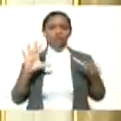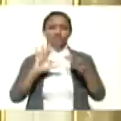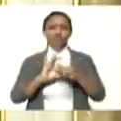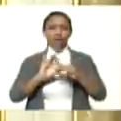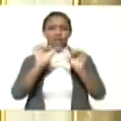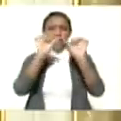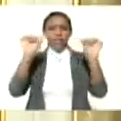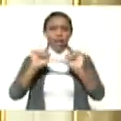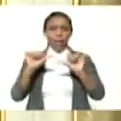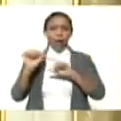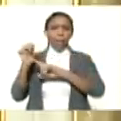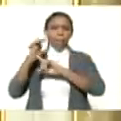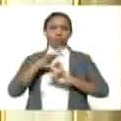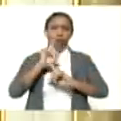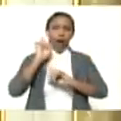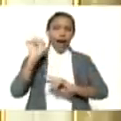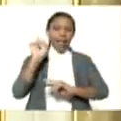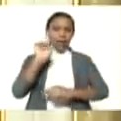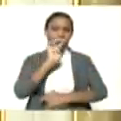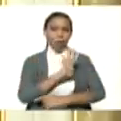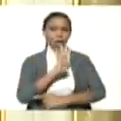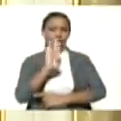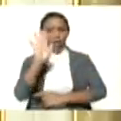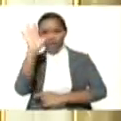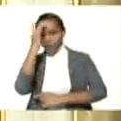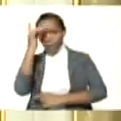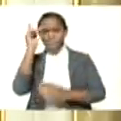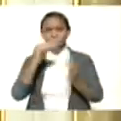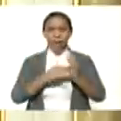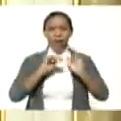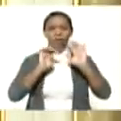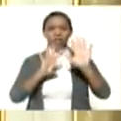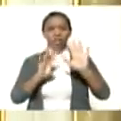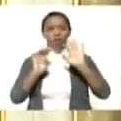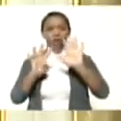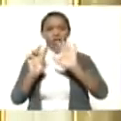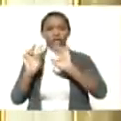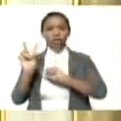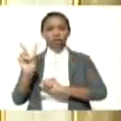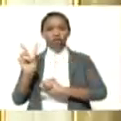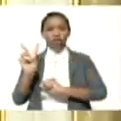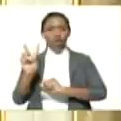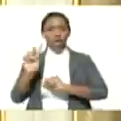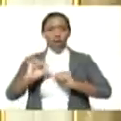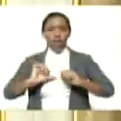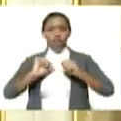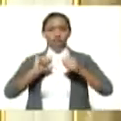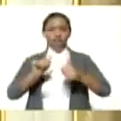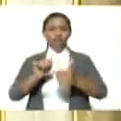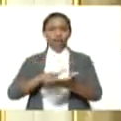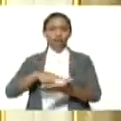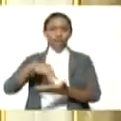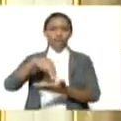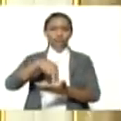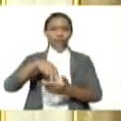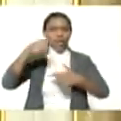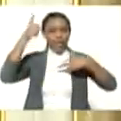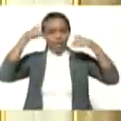dominante, aquel 4 de febrero de 1992, y el surgimiento del comandante Hugo